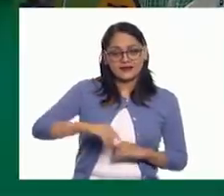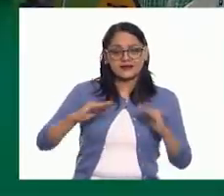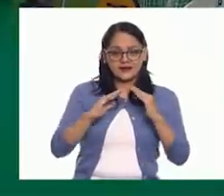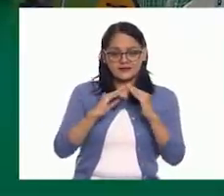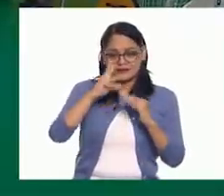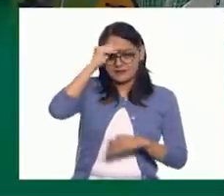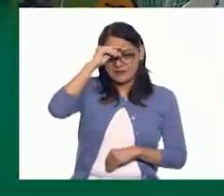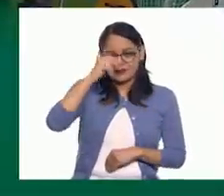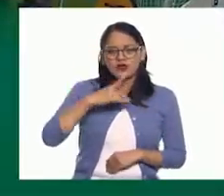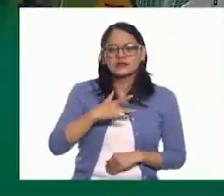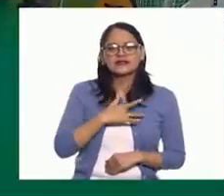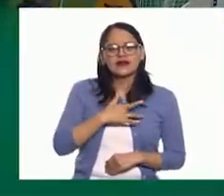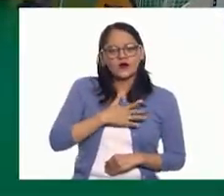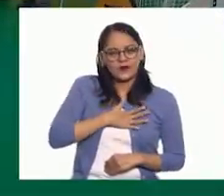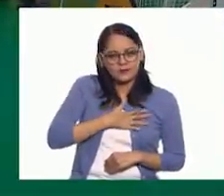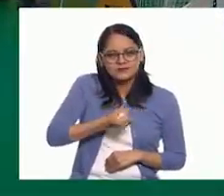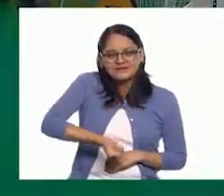Casa,